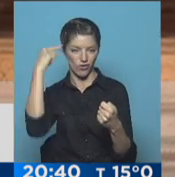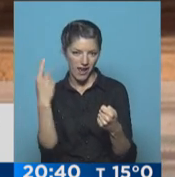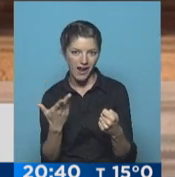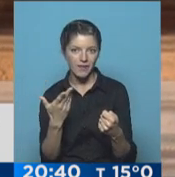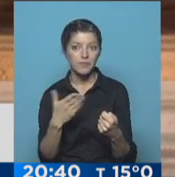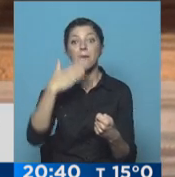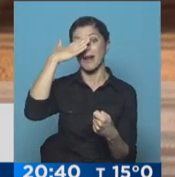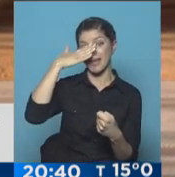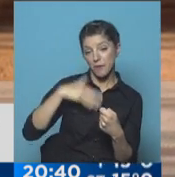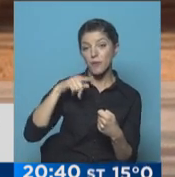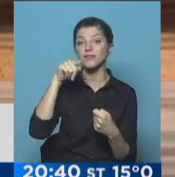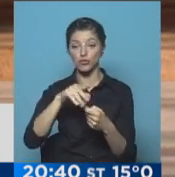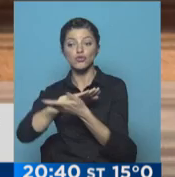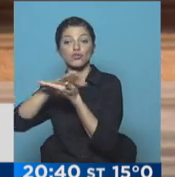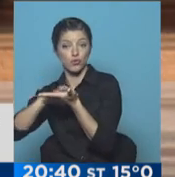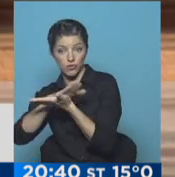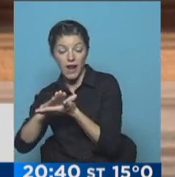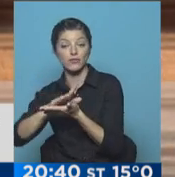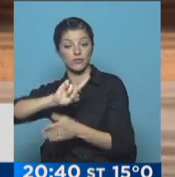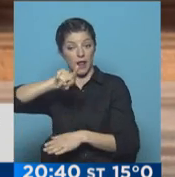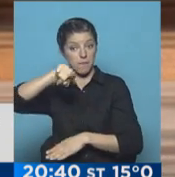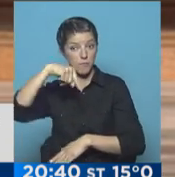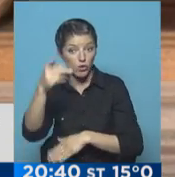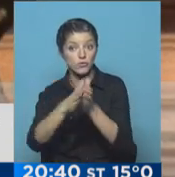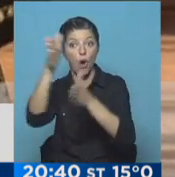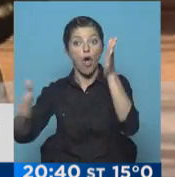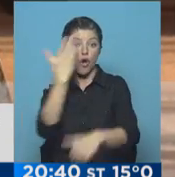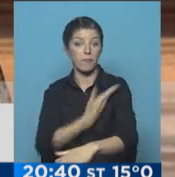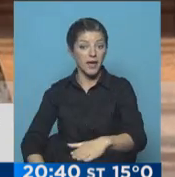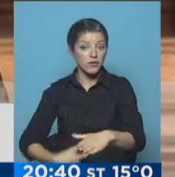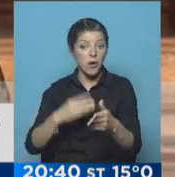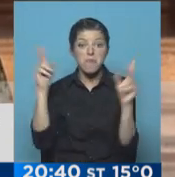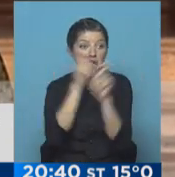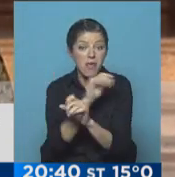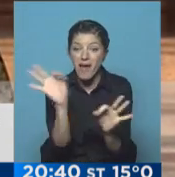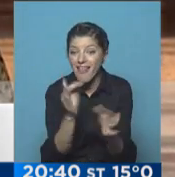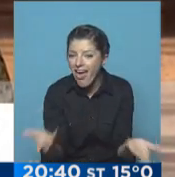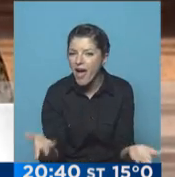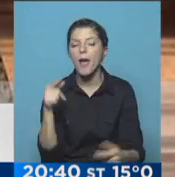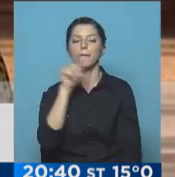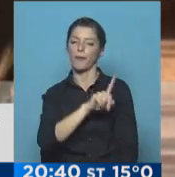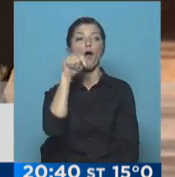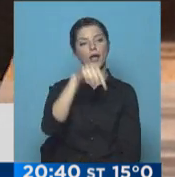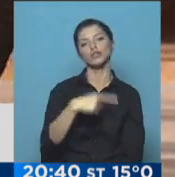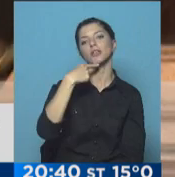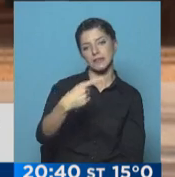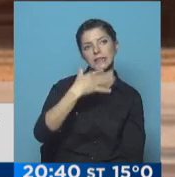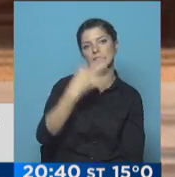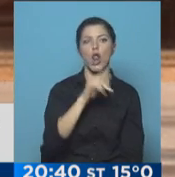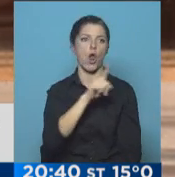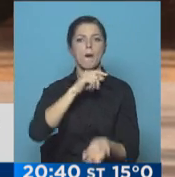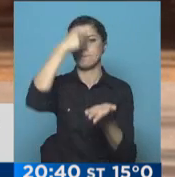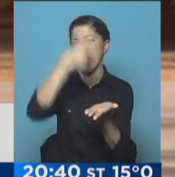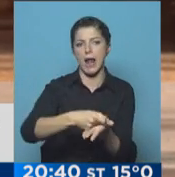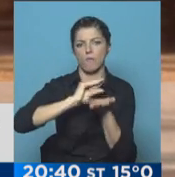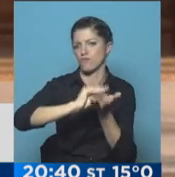para que lo pudiéramos arreglar y el próximo gobierno no tuviera el problema. Pero empezaron a decir que había que pagar al contado, que le iban a